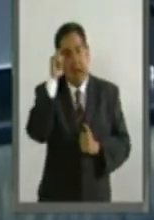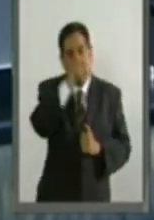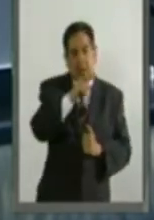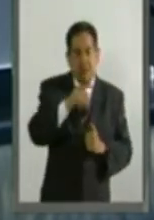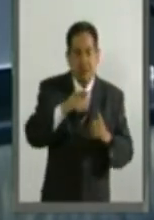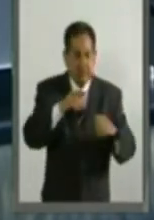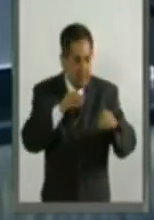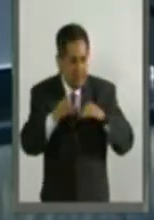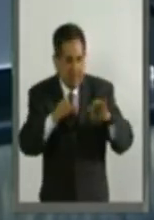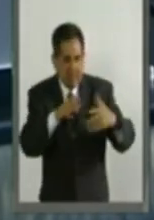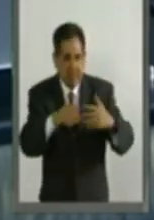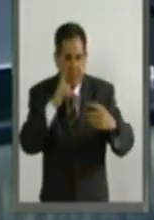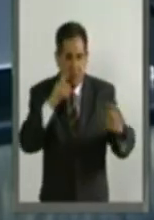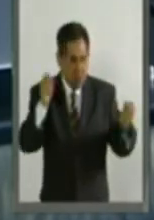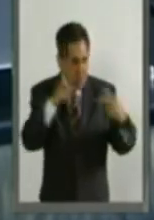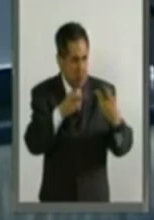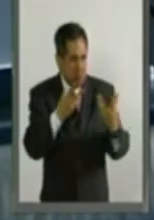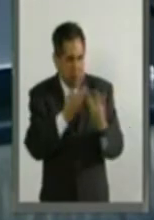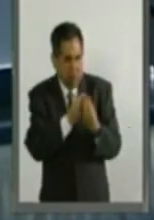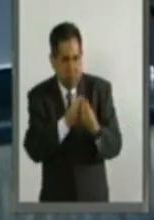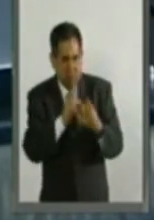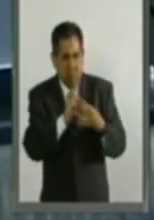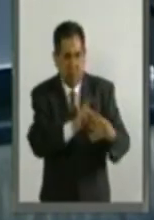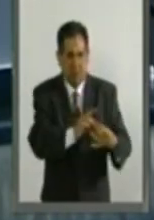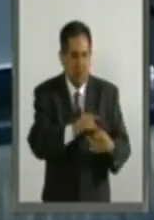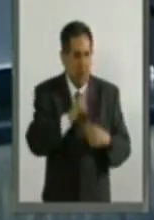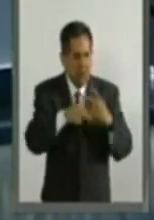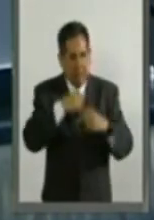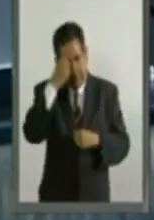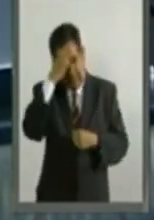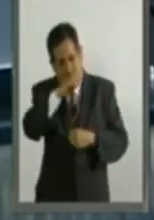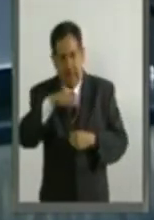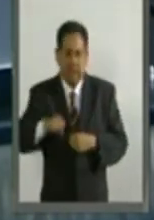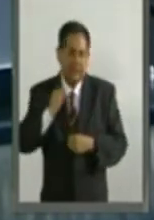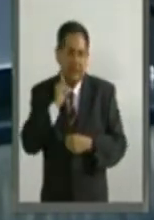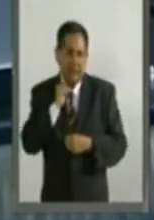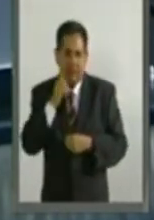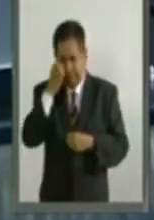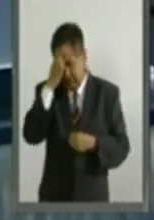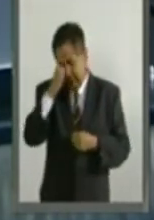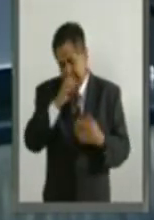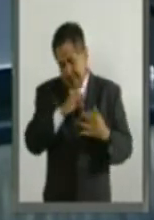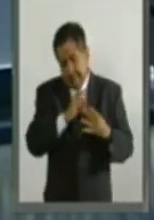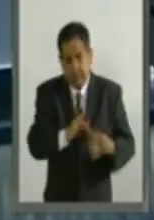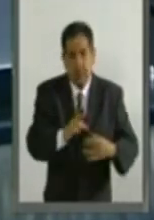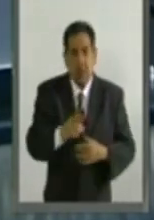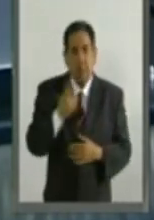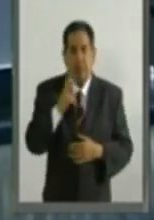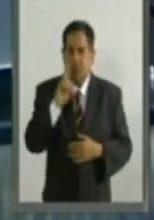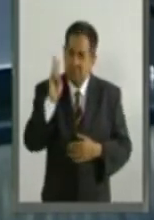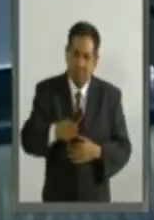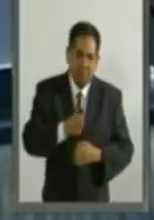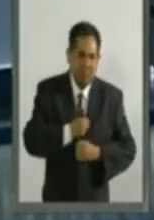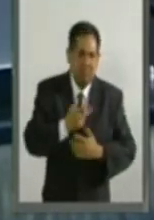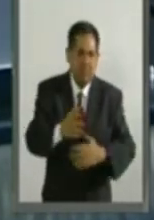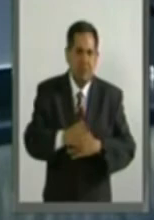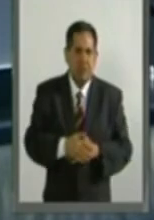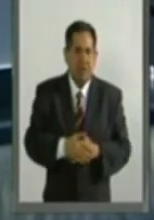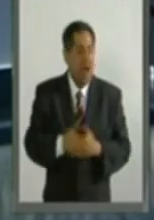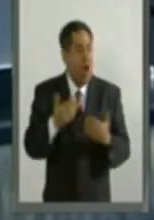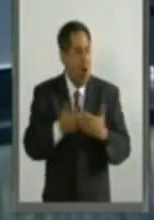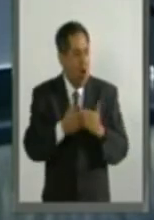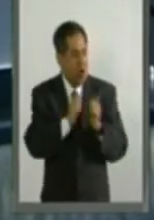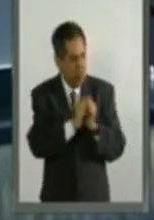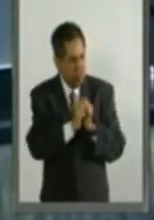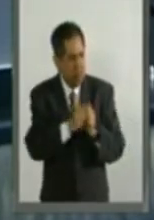y en el trabajo nos vamos a juntar. La voy a extrañar aquí en el Senado, y desde luego que desde ahora cuenta